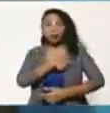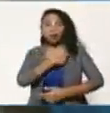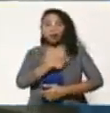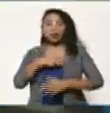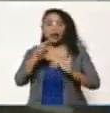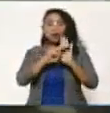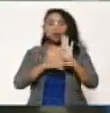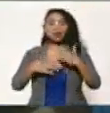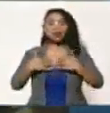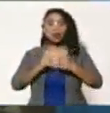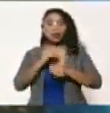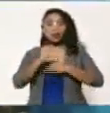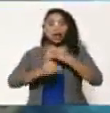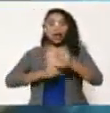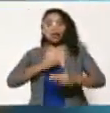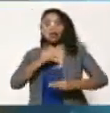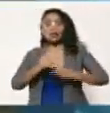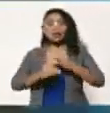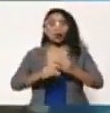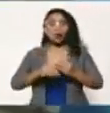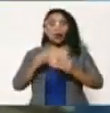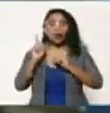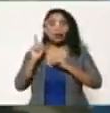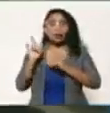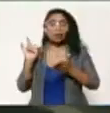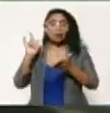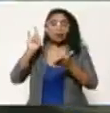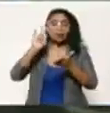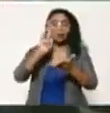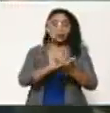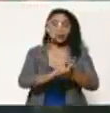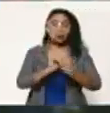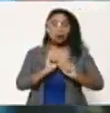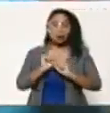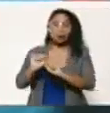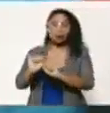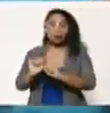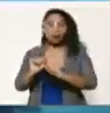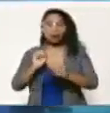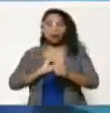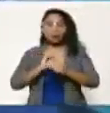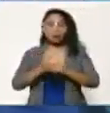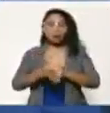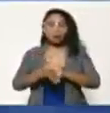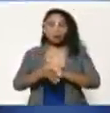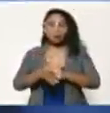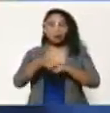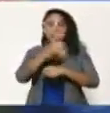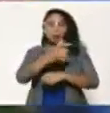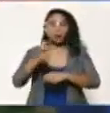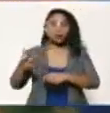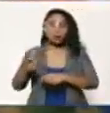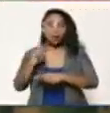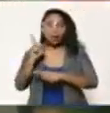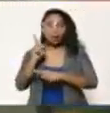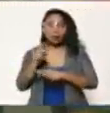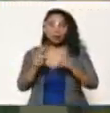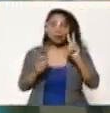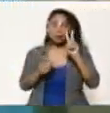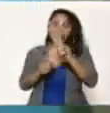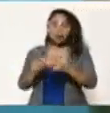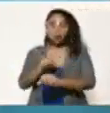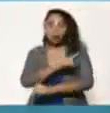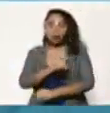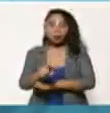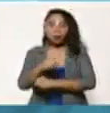que se realizó durante este viaje para evitar la propagación del coronavirus la tripulación a bordo vigilo al cumplimiento estricto